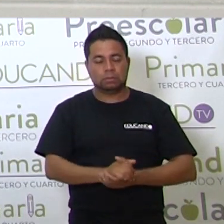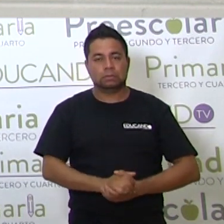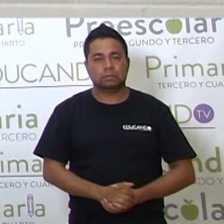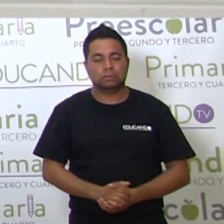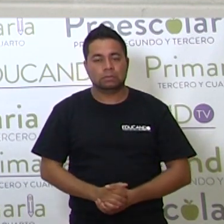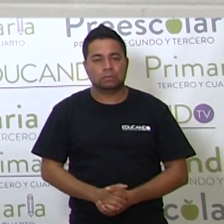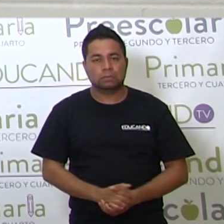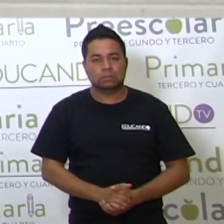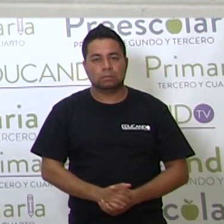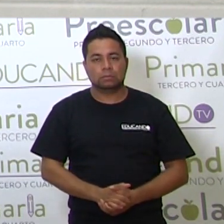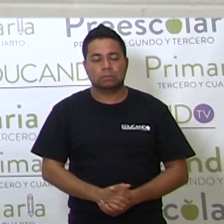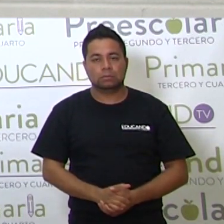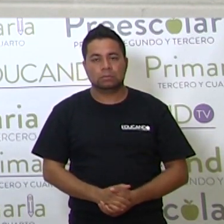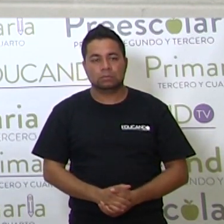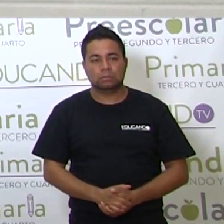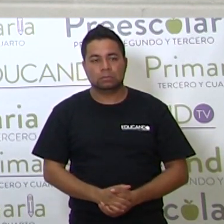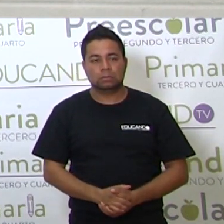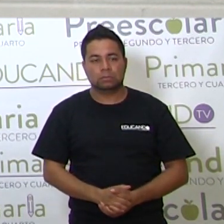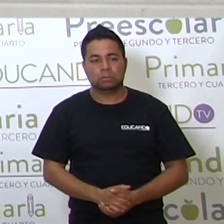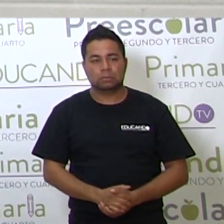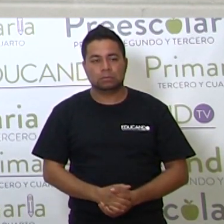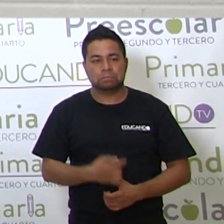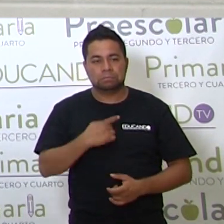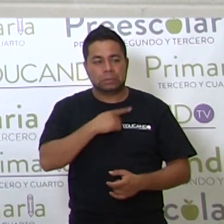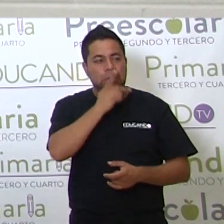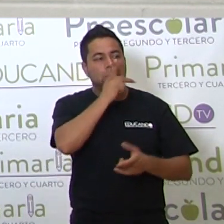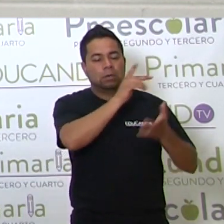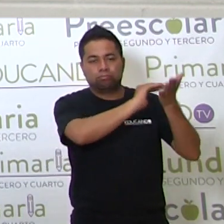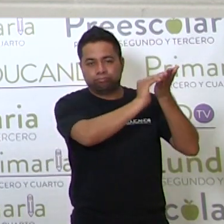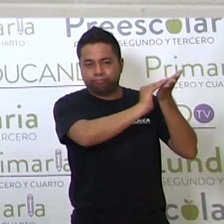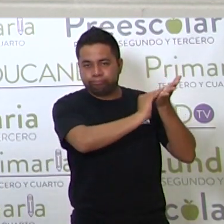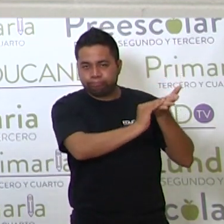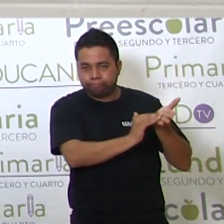mexicano. Y bueno, ya borré algunas palabras, pero las voy a volver a incorporar.